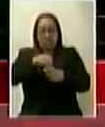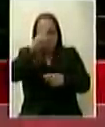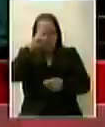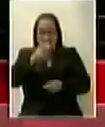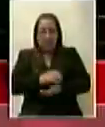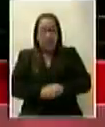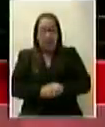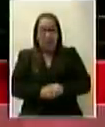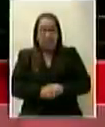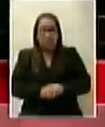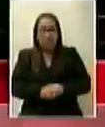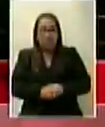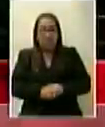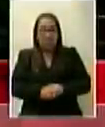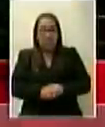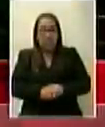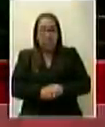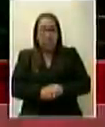Muchas gracias.